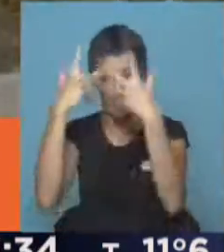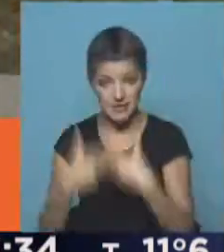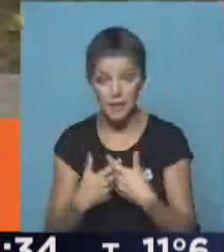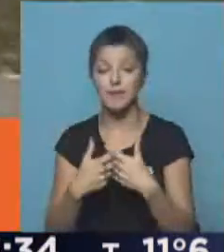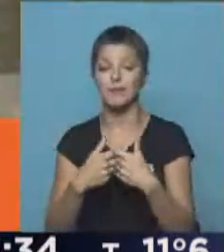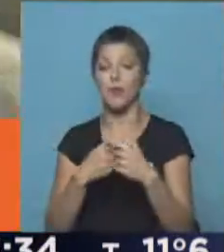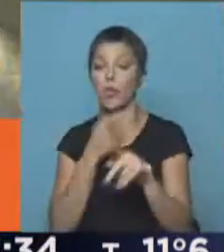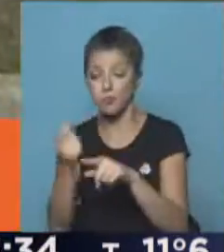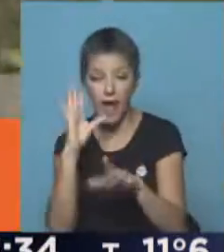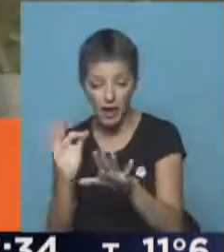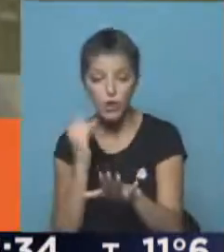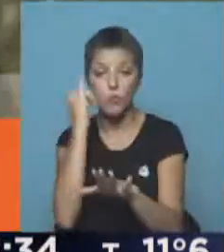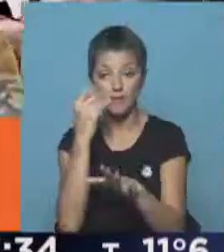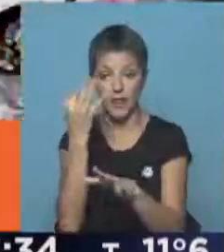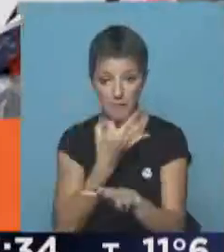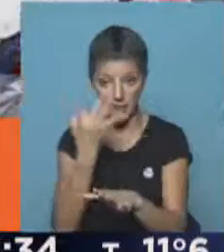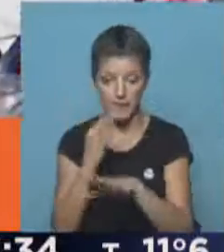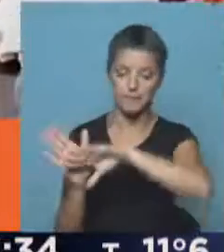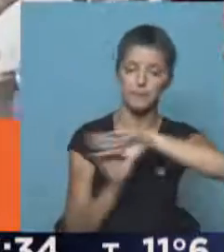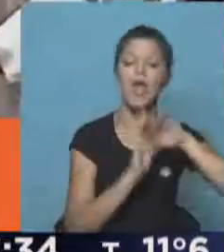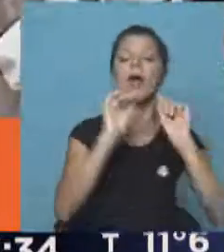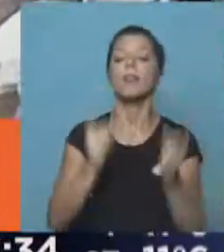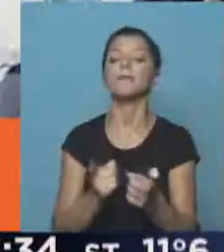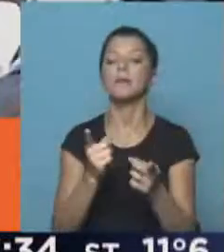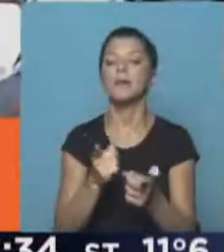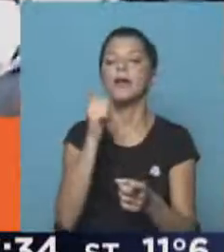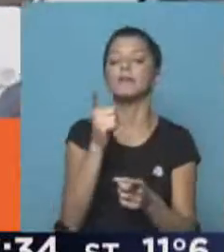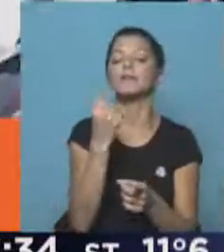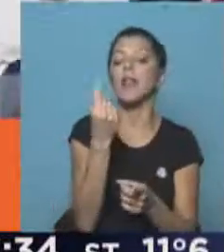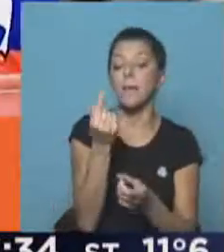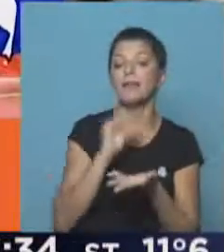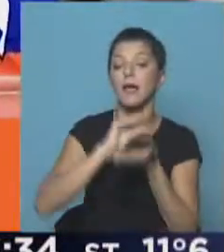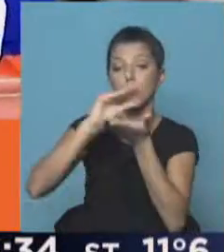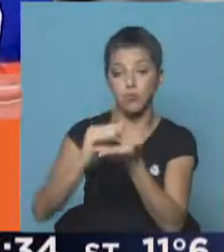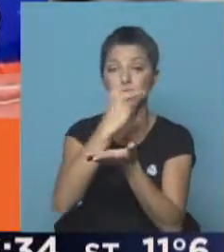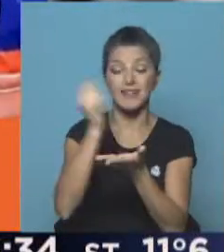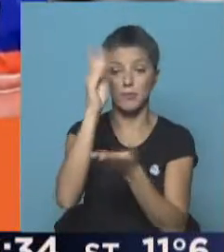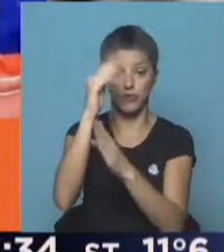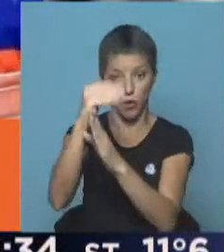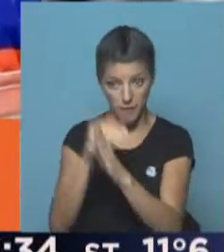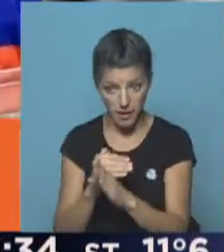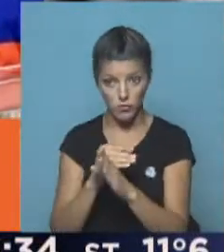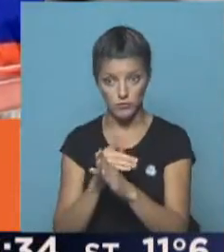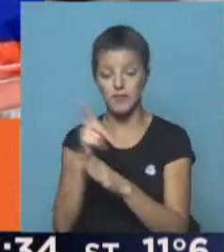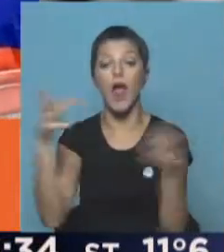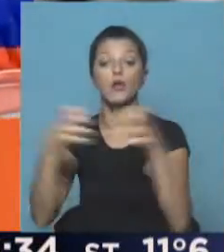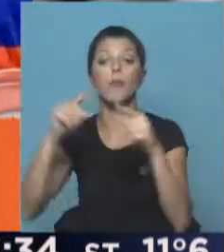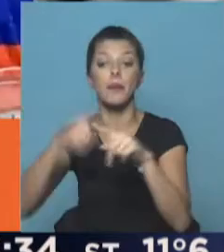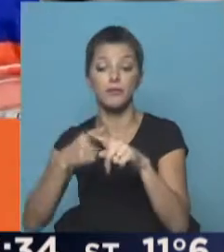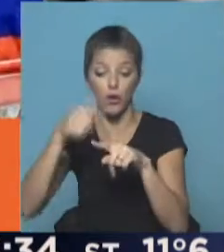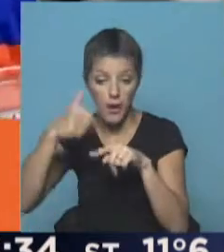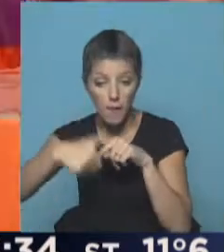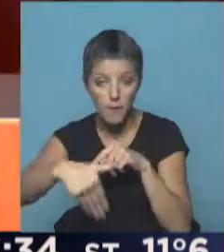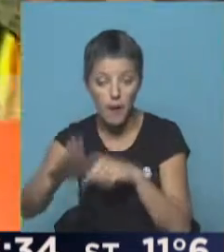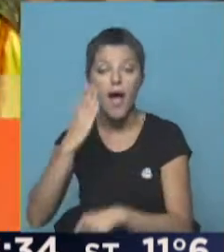Además, se reducirá en un 30% respecto al acuerdo anterior la financiación al partido político en que se convertirán las